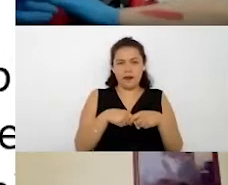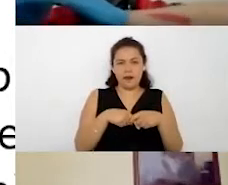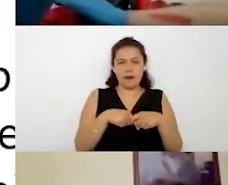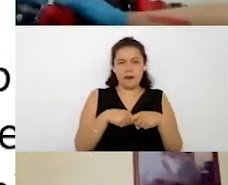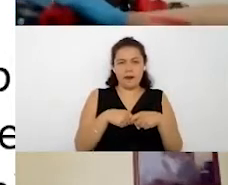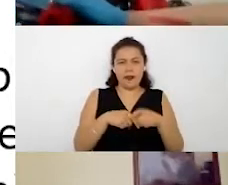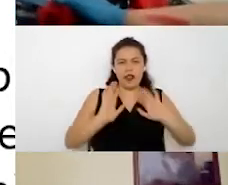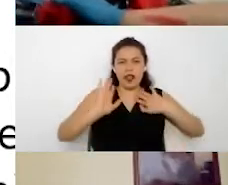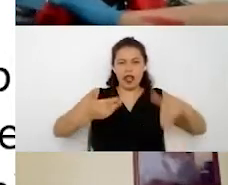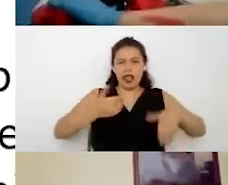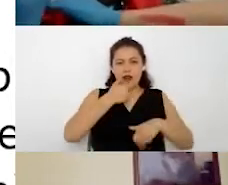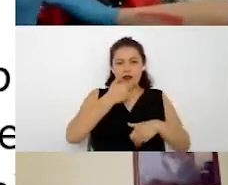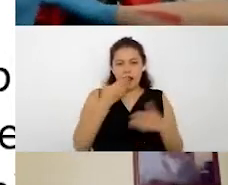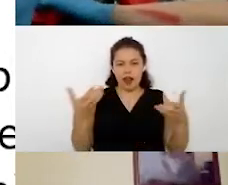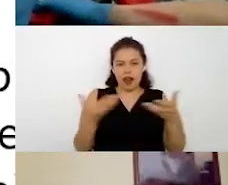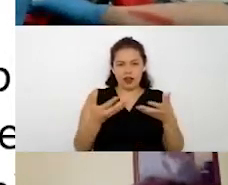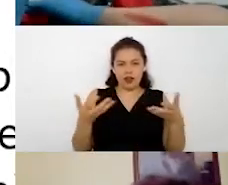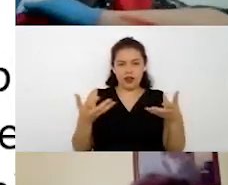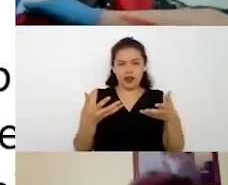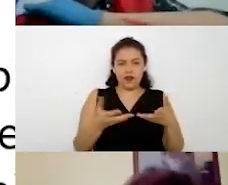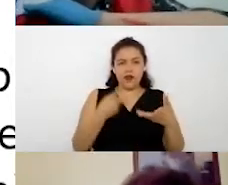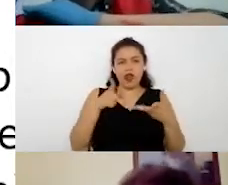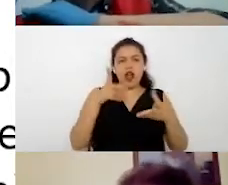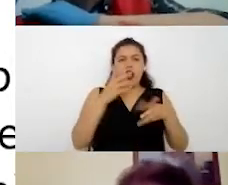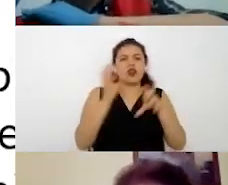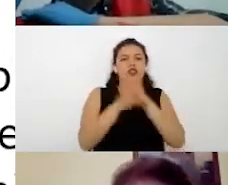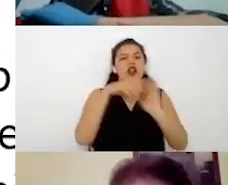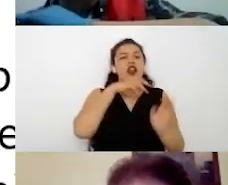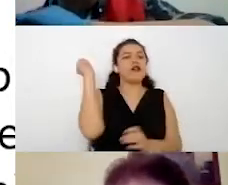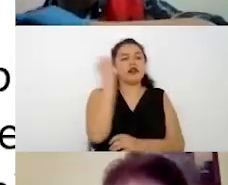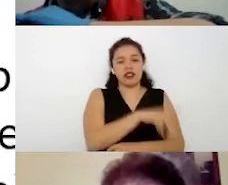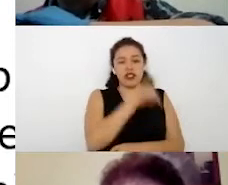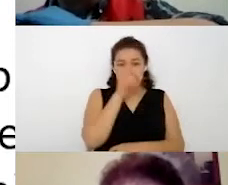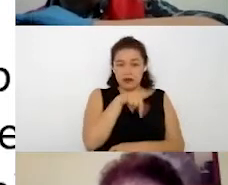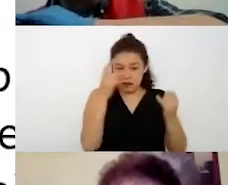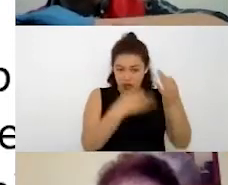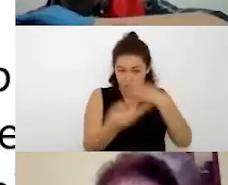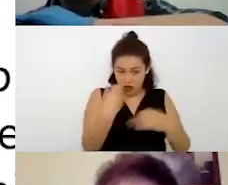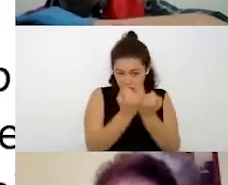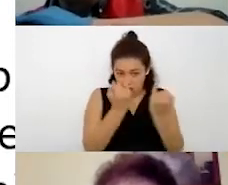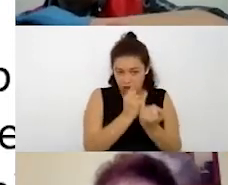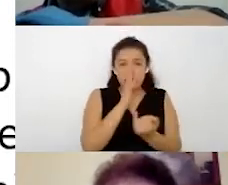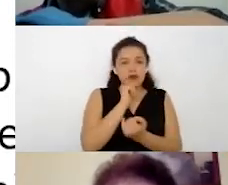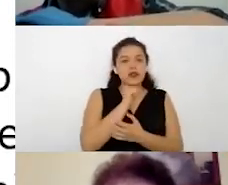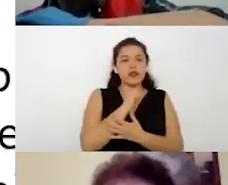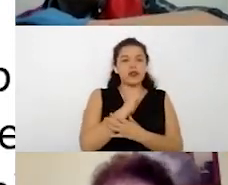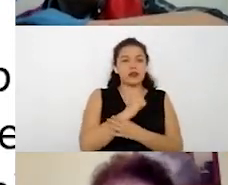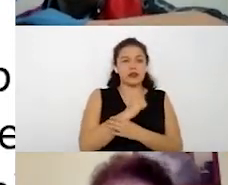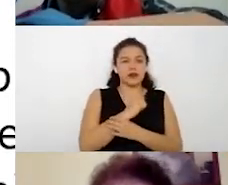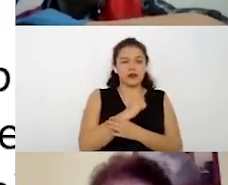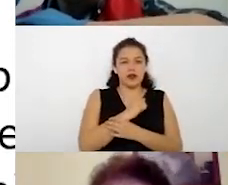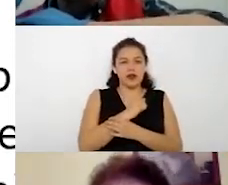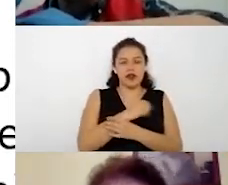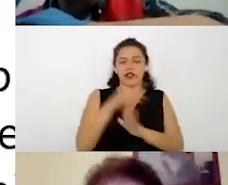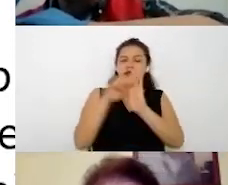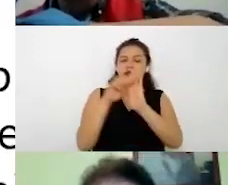esto, este tipo de desechos no puede ir directamente a nuestro contenedor. ¿Ok? Por normatividad debe